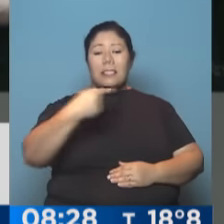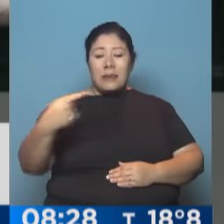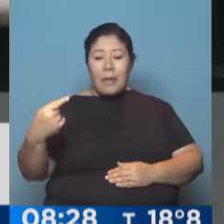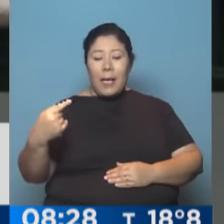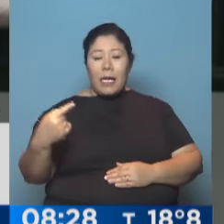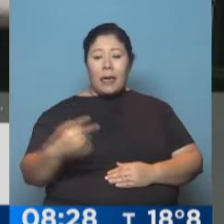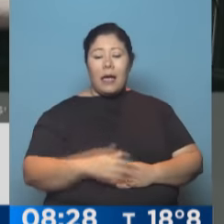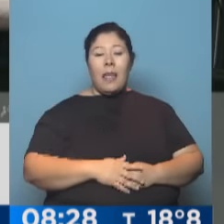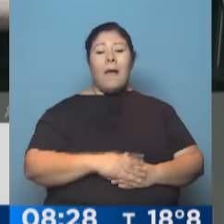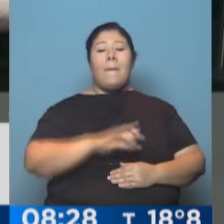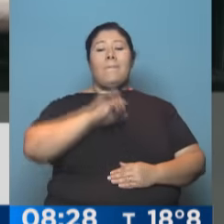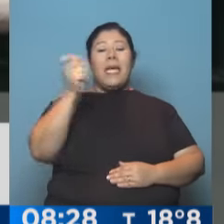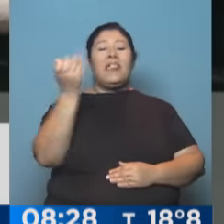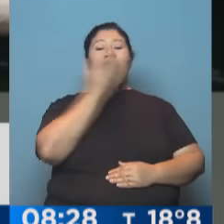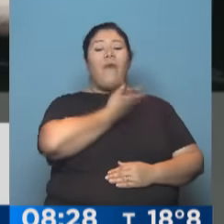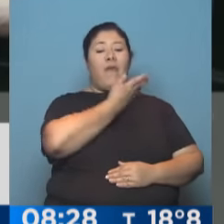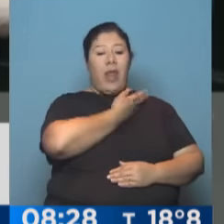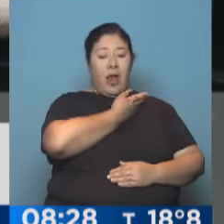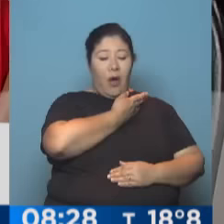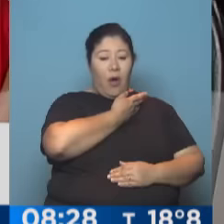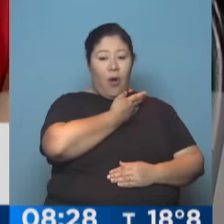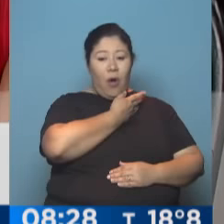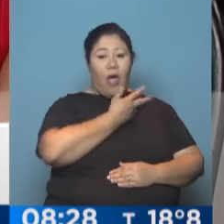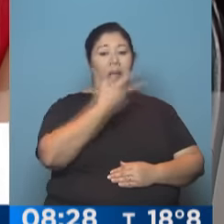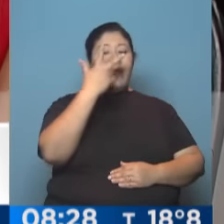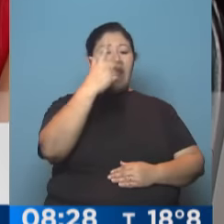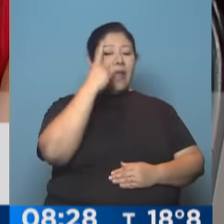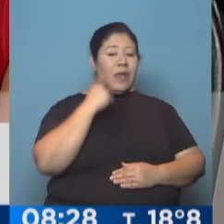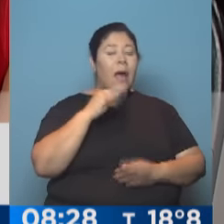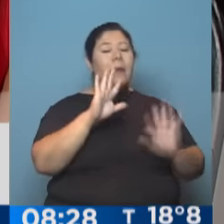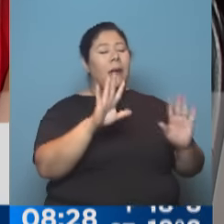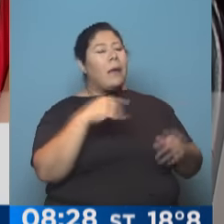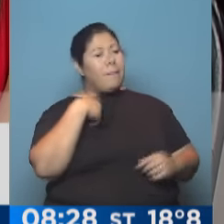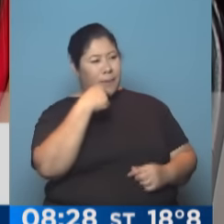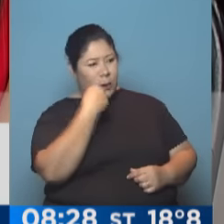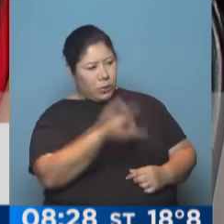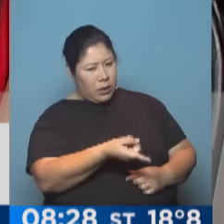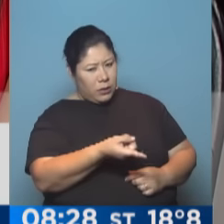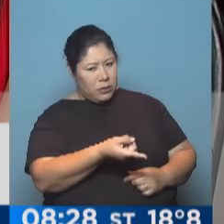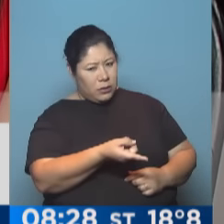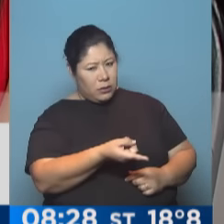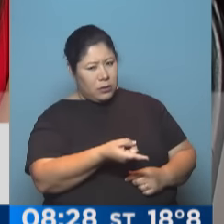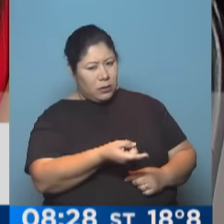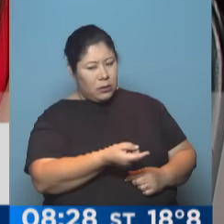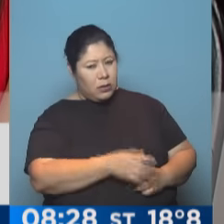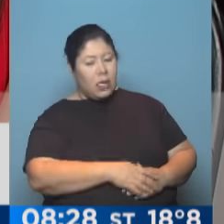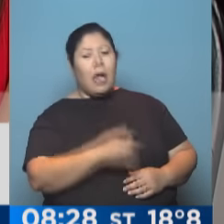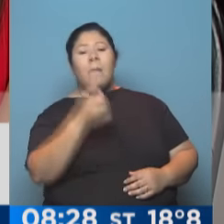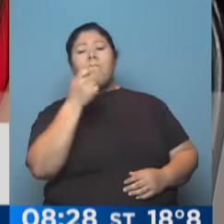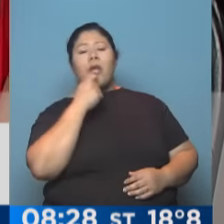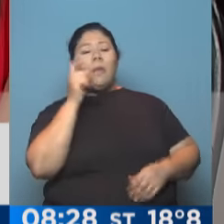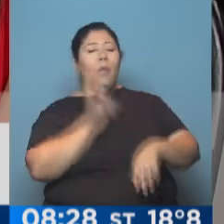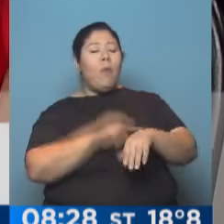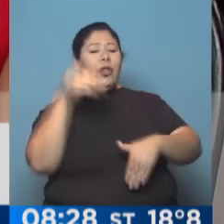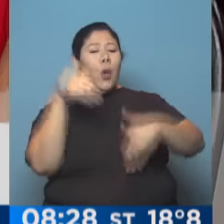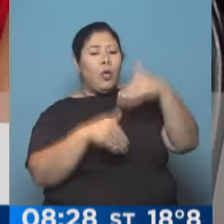deo que fue una semana carnaval de solo Fu pregunta que en las elecciones se